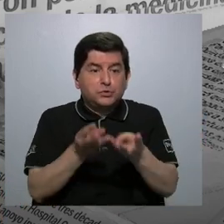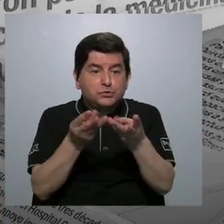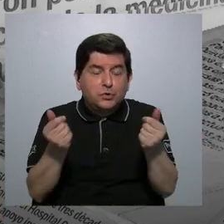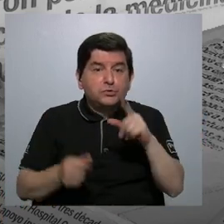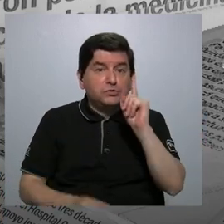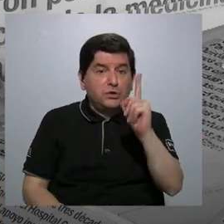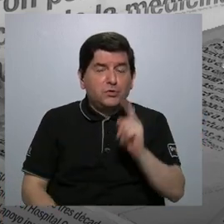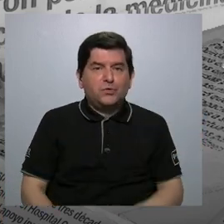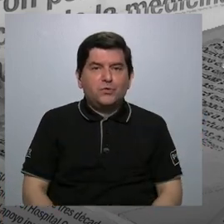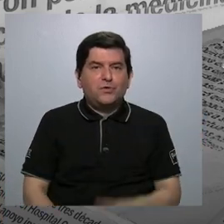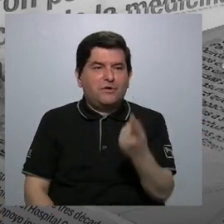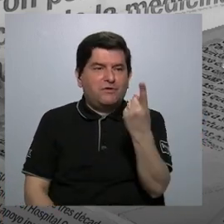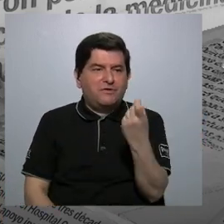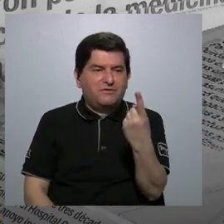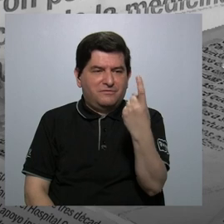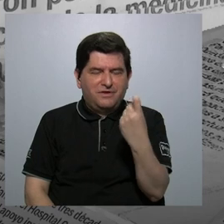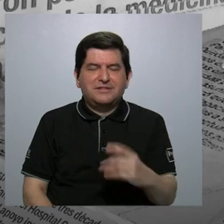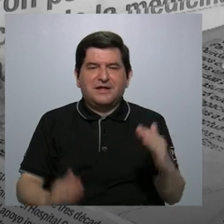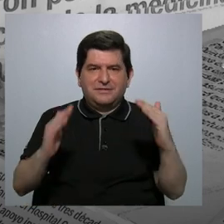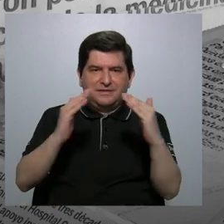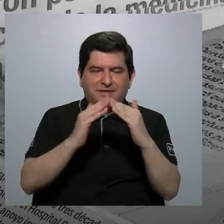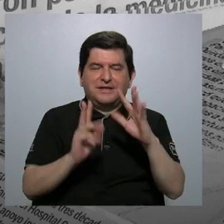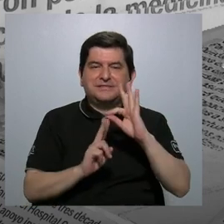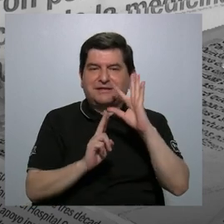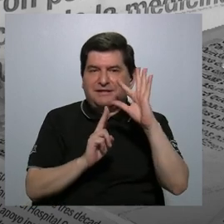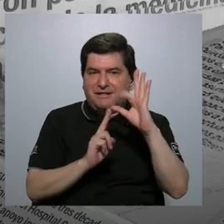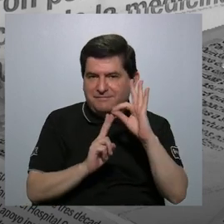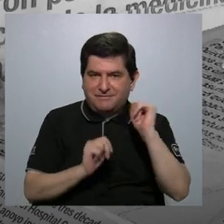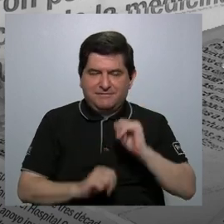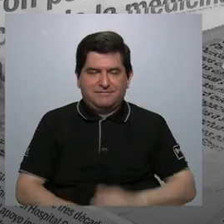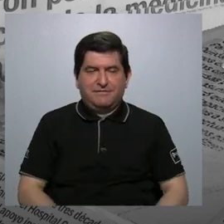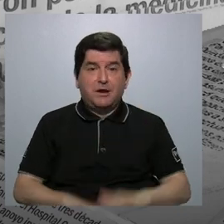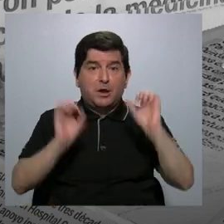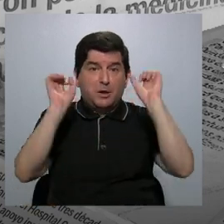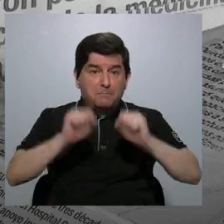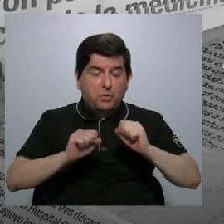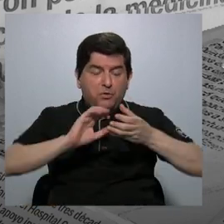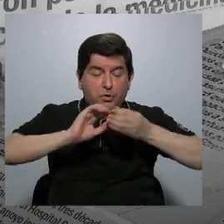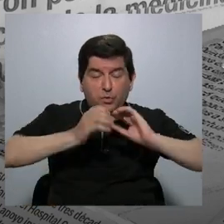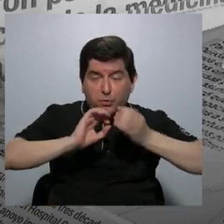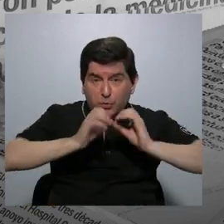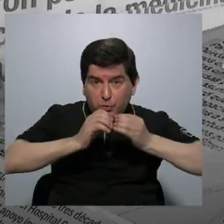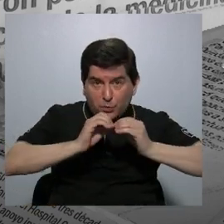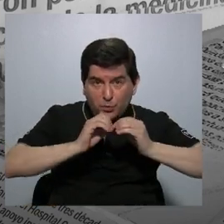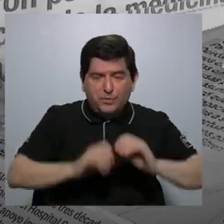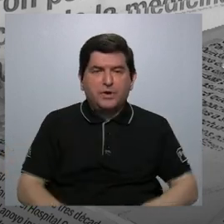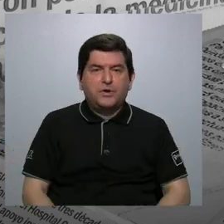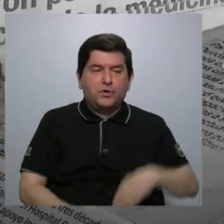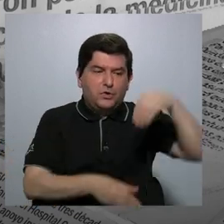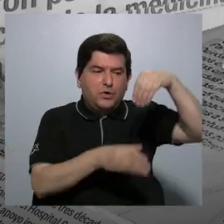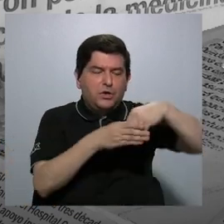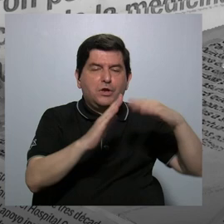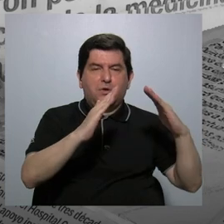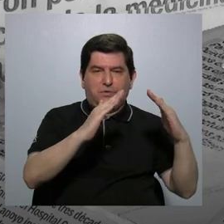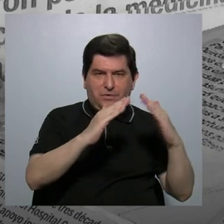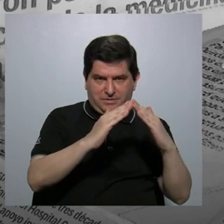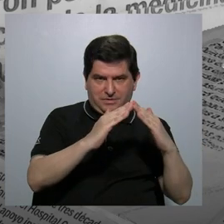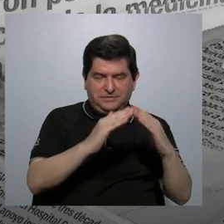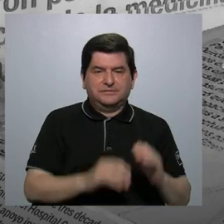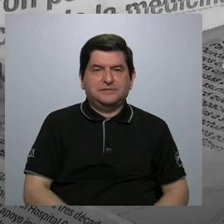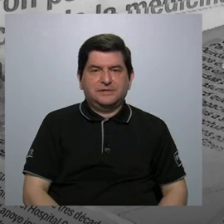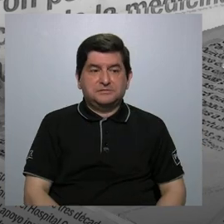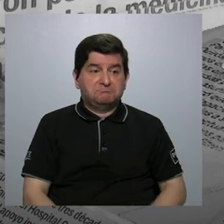uno que se llama el déficit habitacional alternativo. Para poder hacer el cálculo e incluir viviendas que